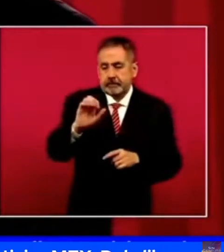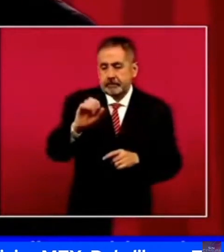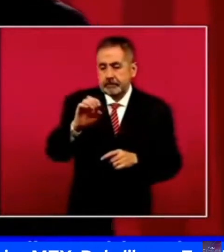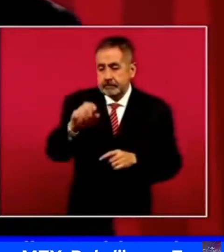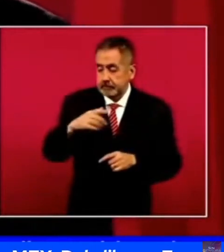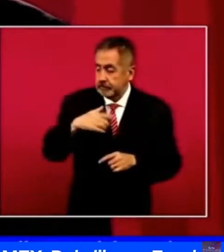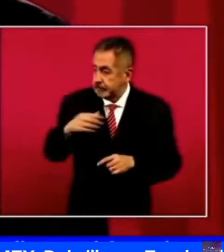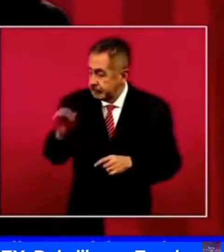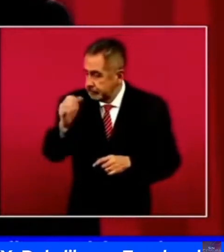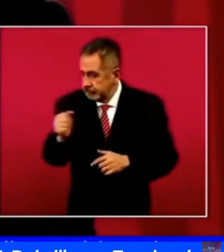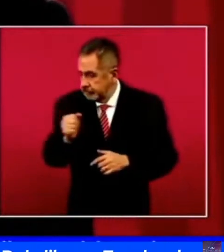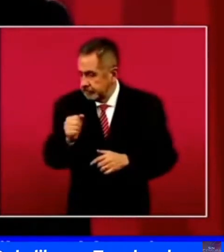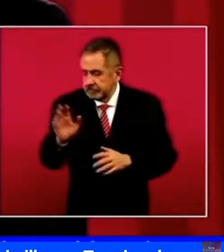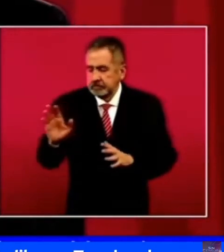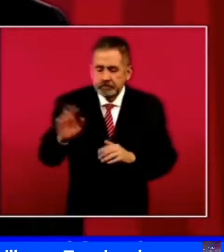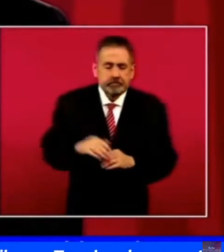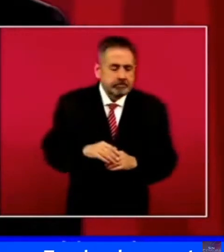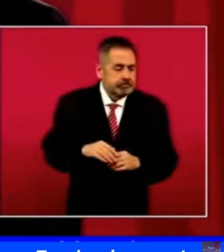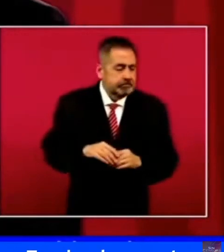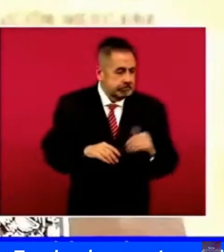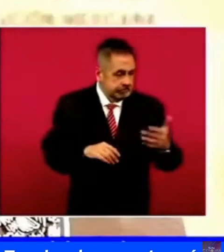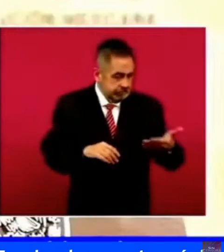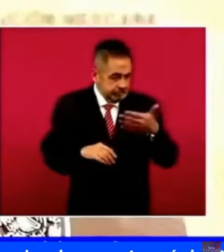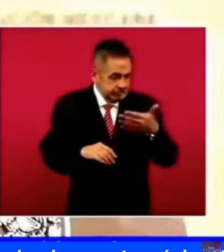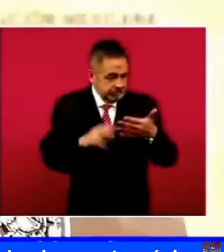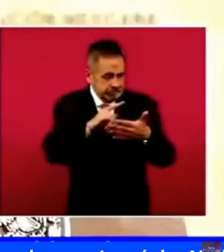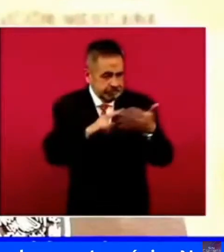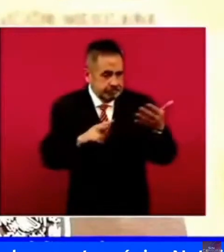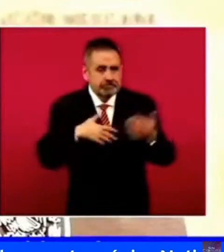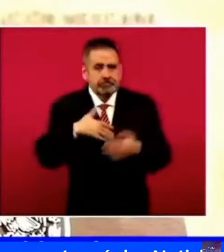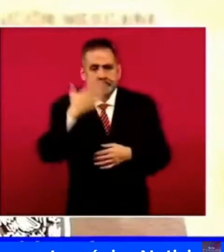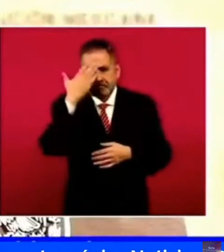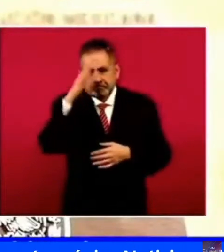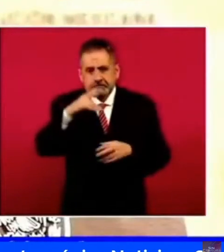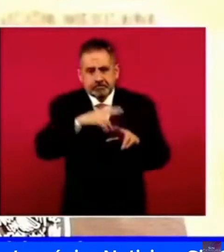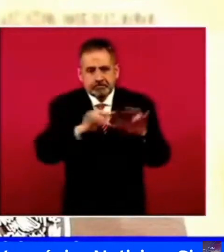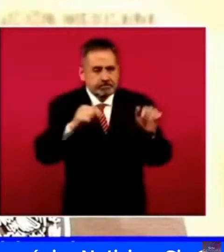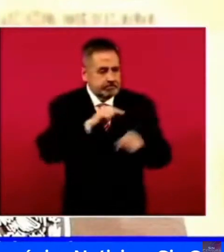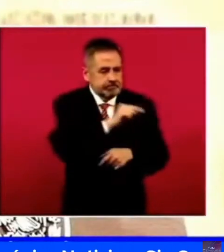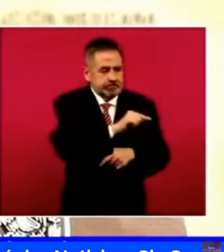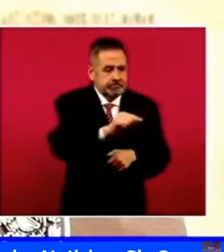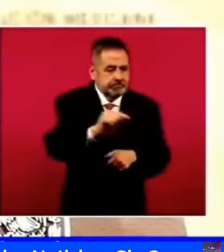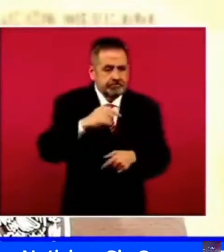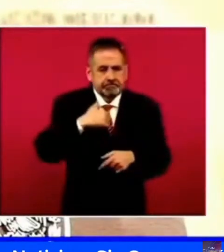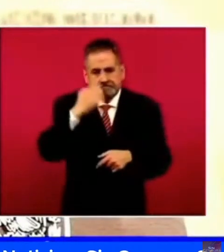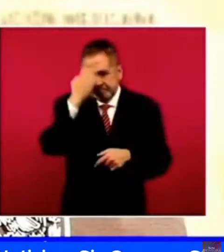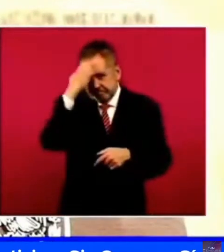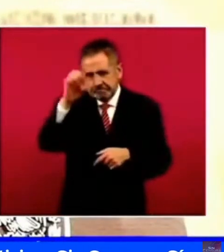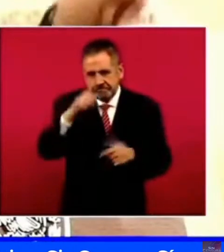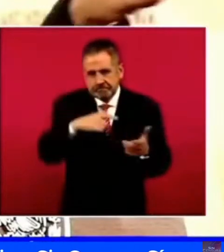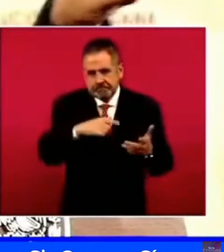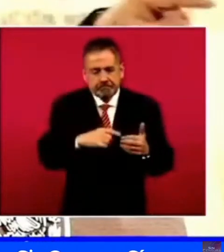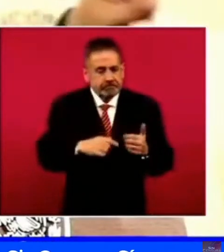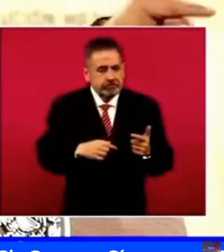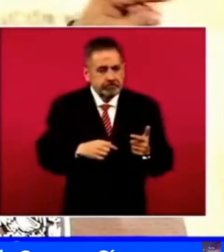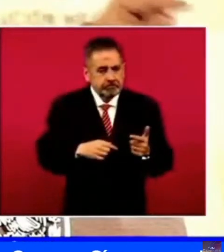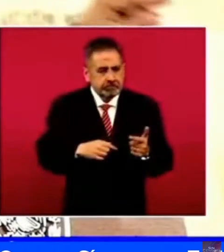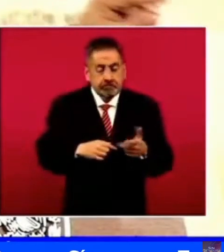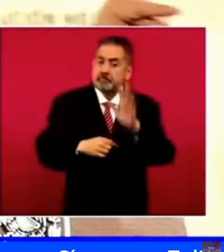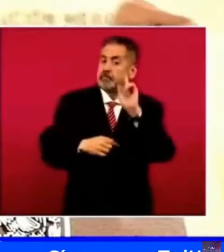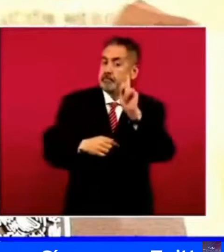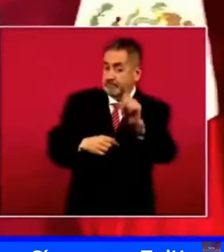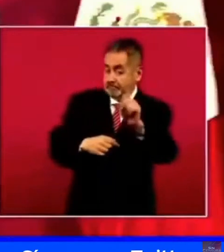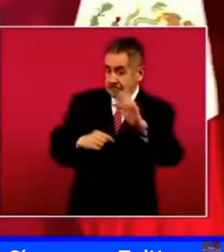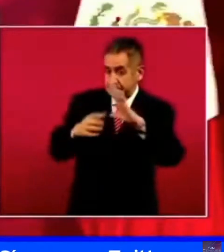y veo pues no conozco a nadie Ah pero ahora les voy a platicar algo